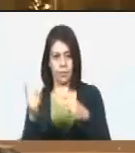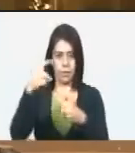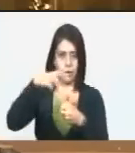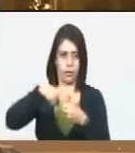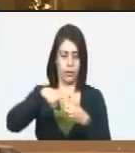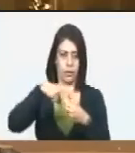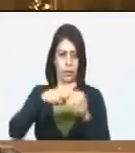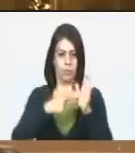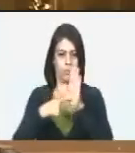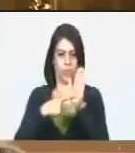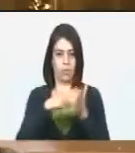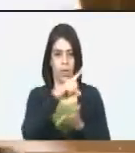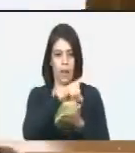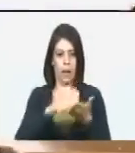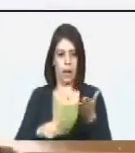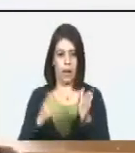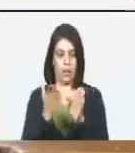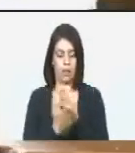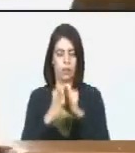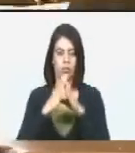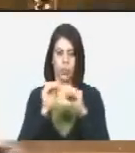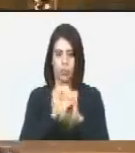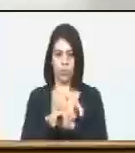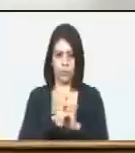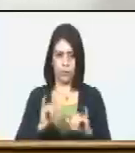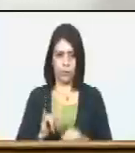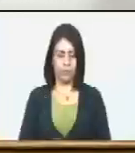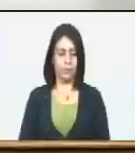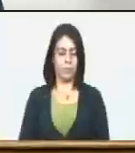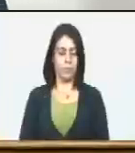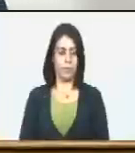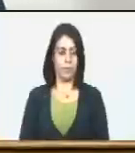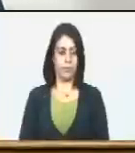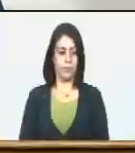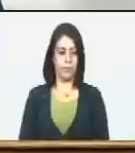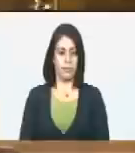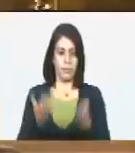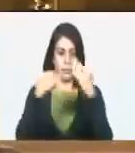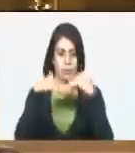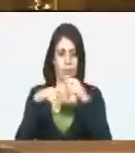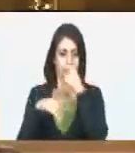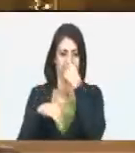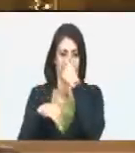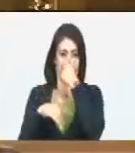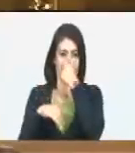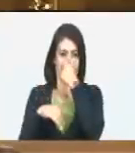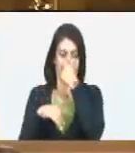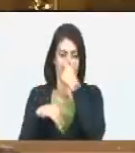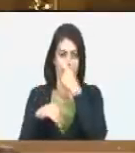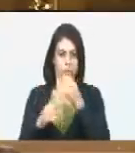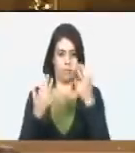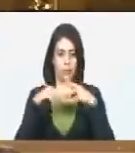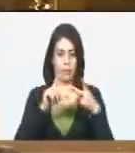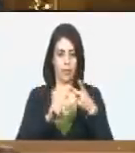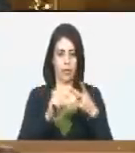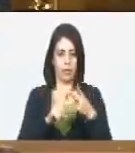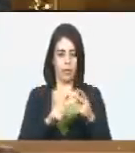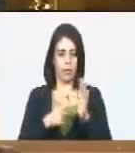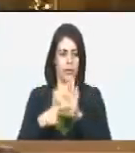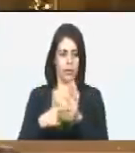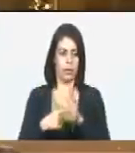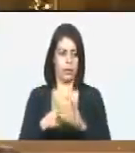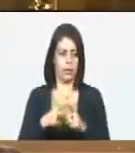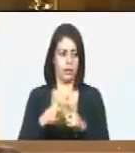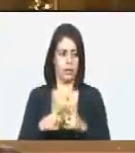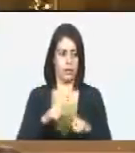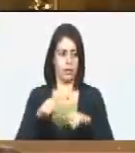lista anexa. Es todo, ciudadano presidente. En cuenta, siguiente. Cuenta número 2, comunicación dirigida al diputado